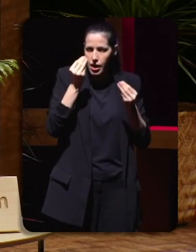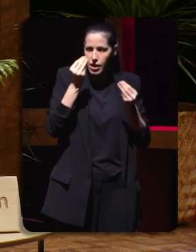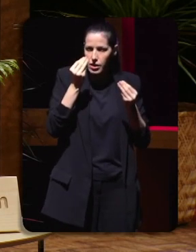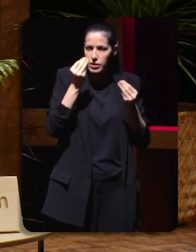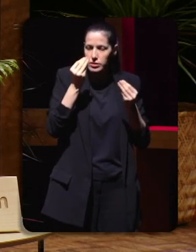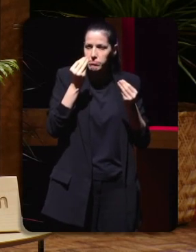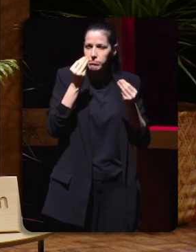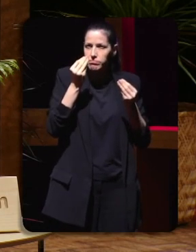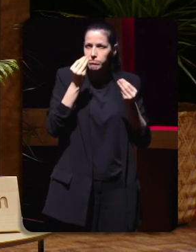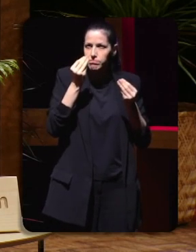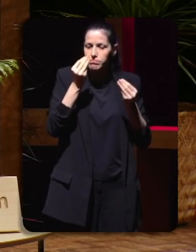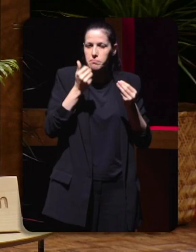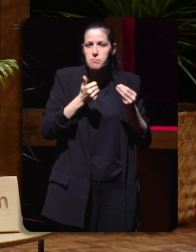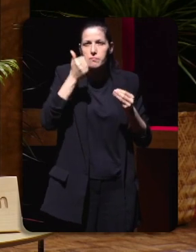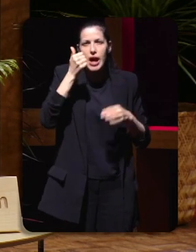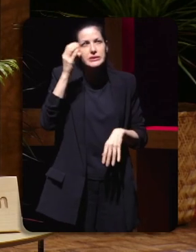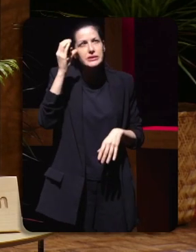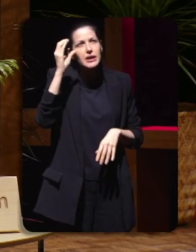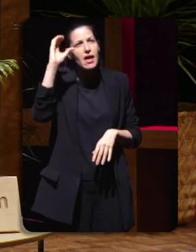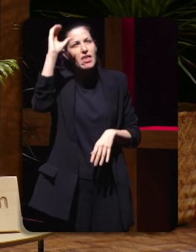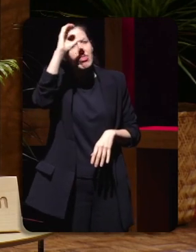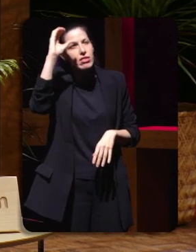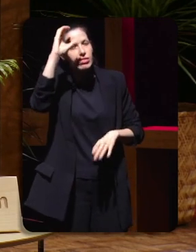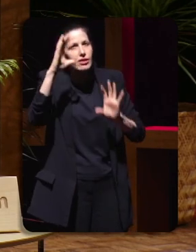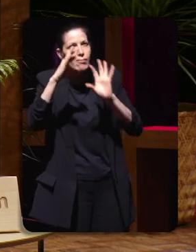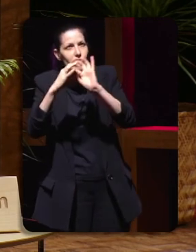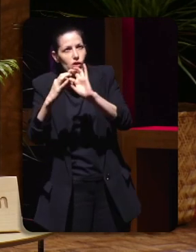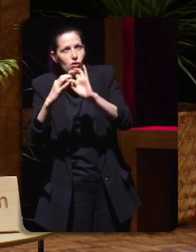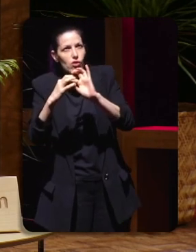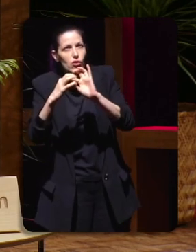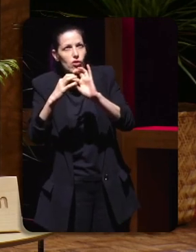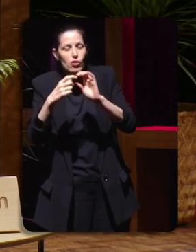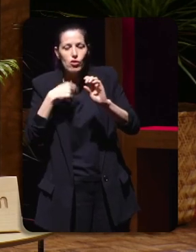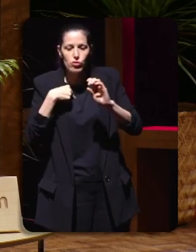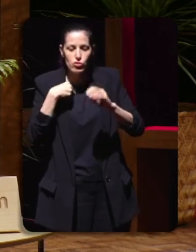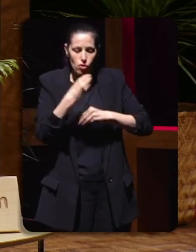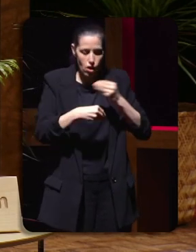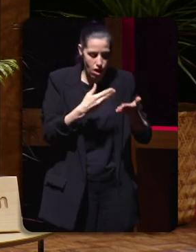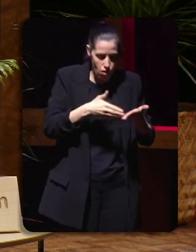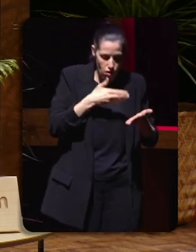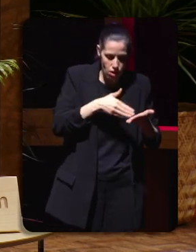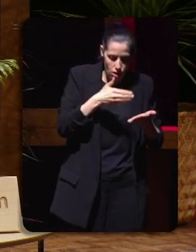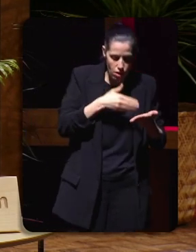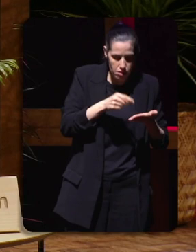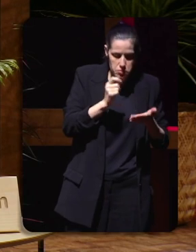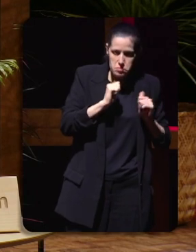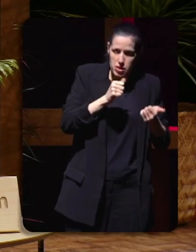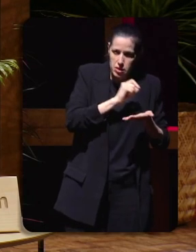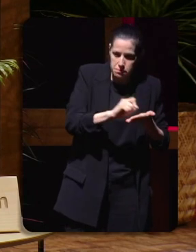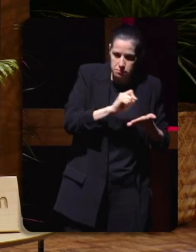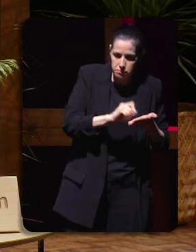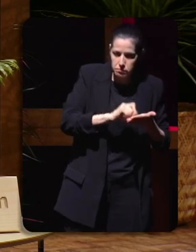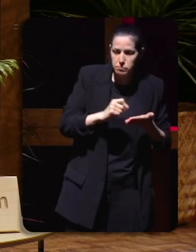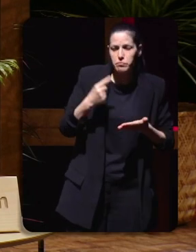solemos pensar Bueno pues que no hay nada pensado No eso es lo que pensé yo cuando me puse a escribir la mejor madre del mundo había una leía una